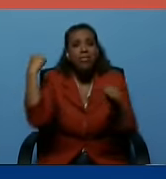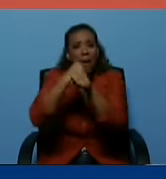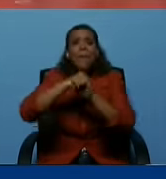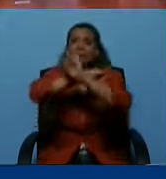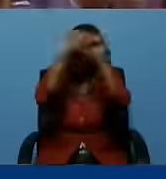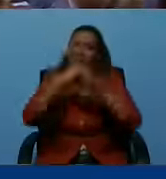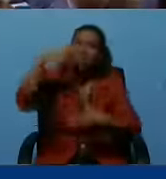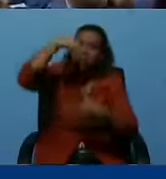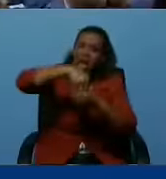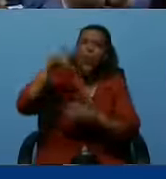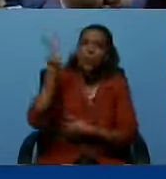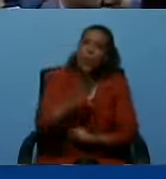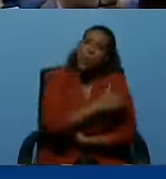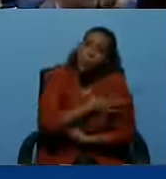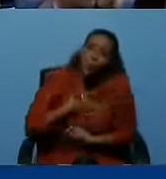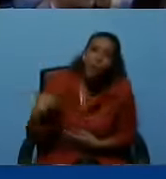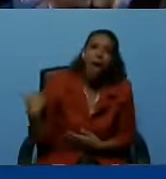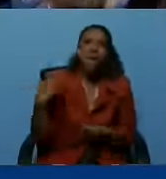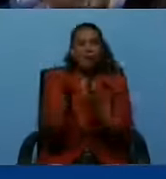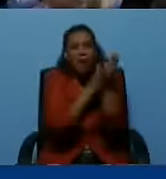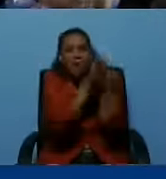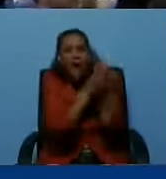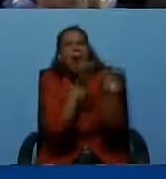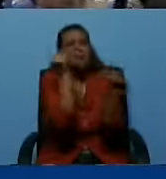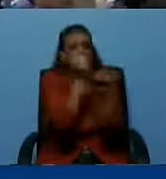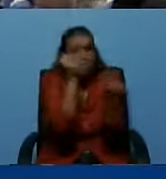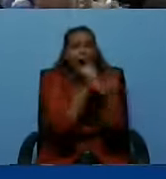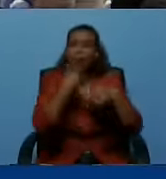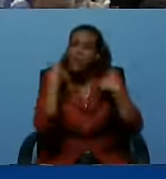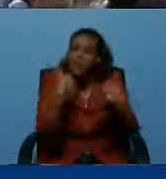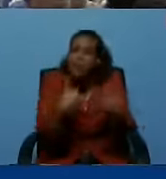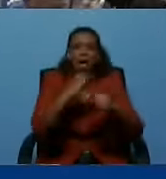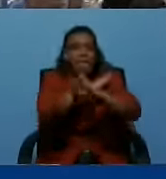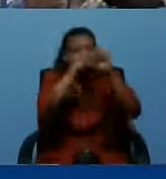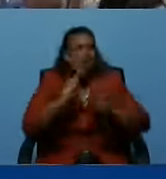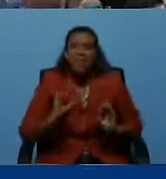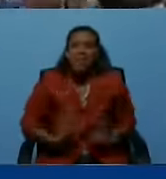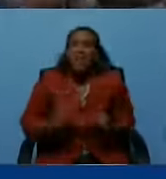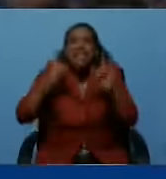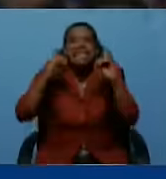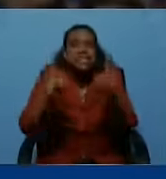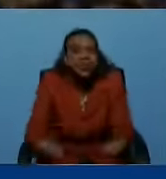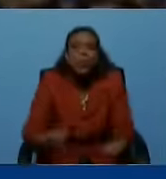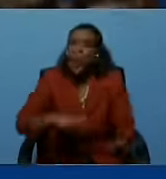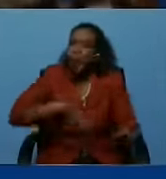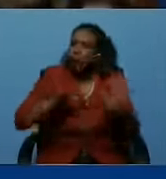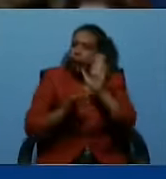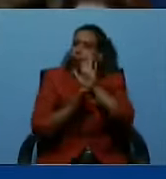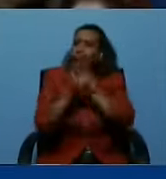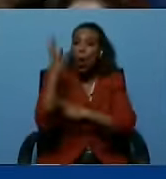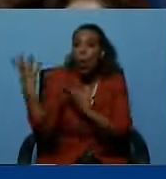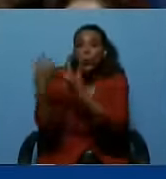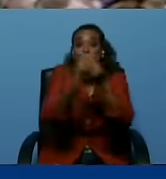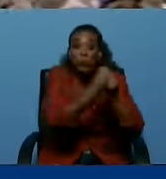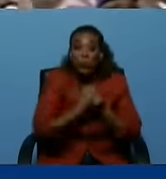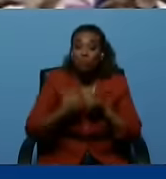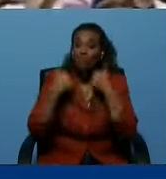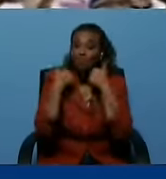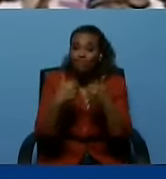en Venezuela, que sí se puede emprender, que sí podemos ser felices y crecer.